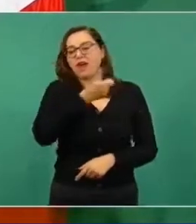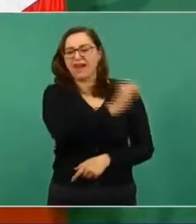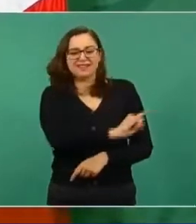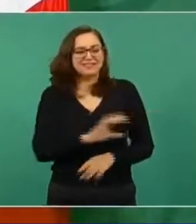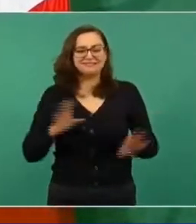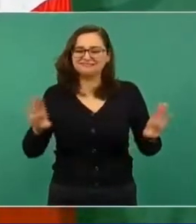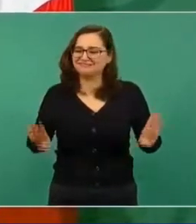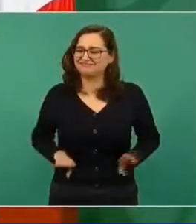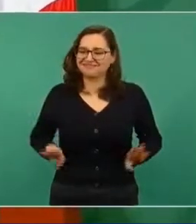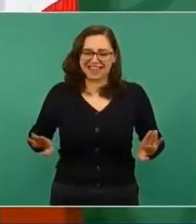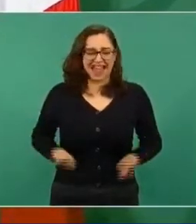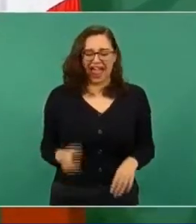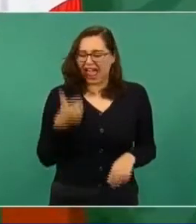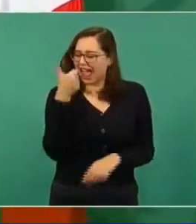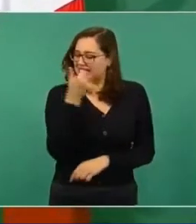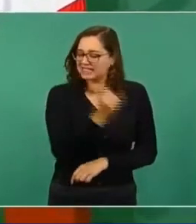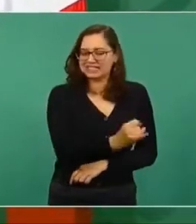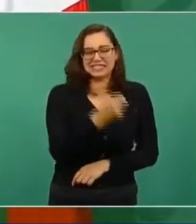exactamente.